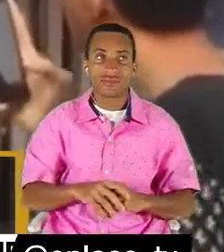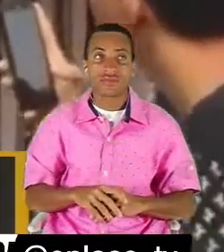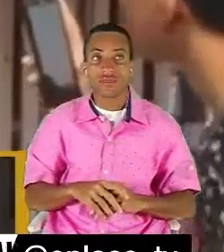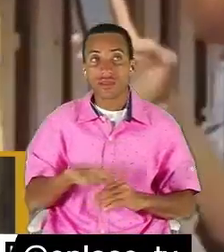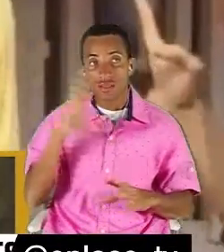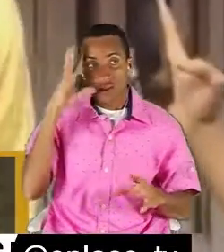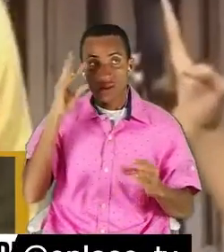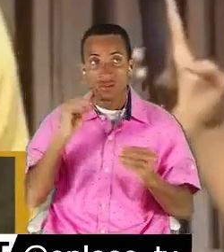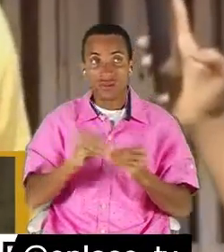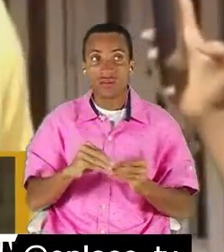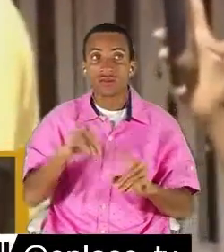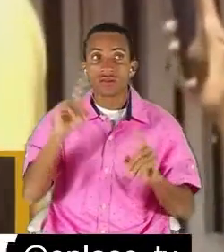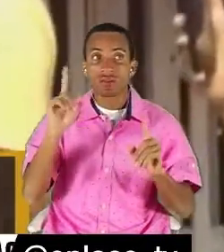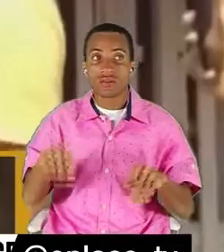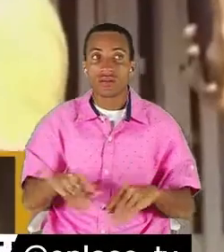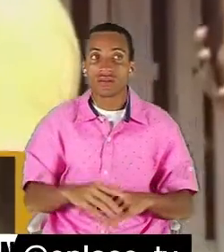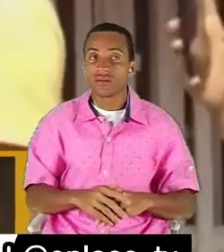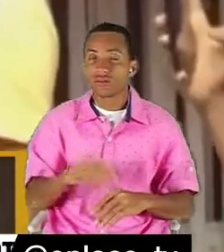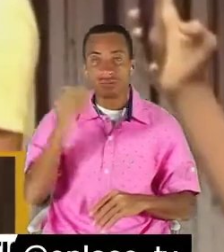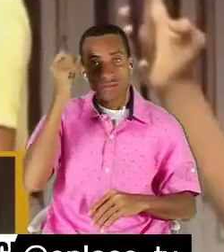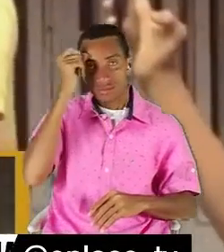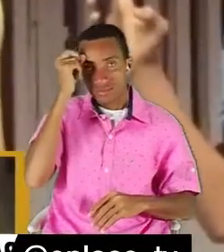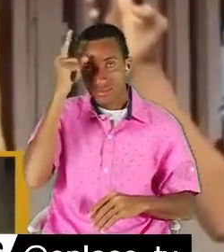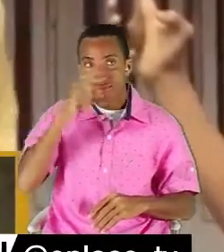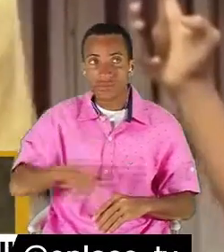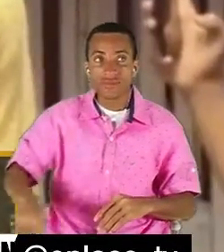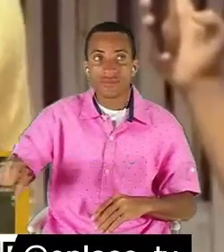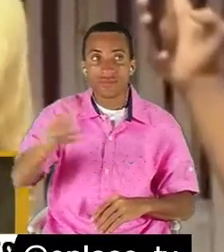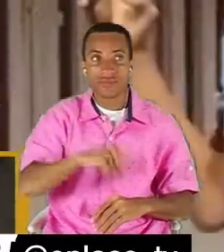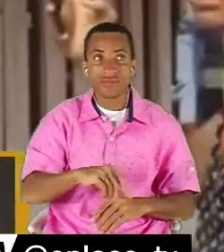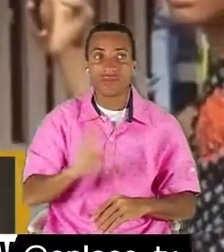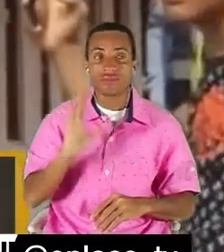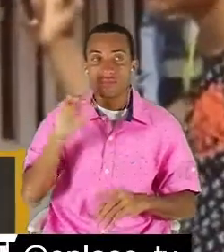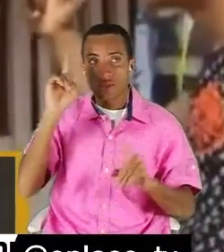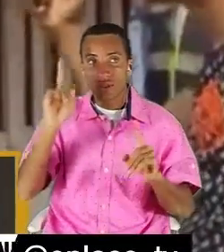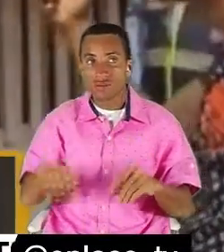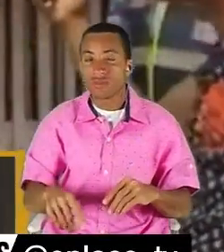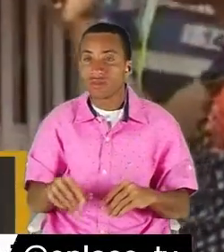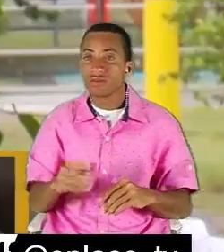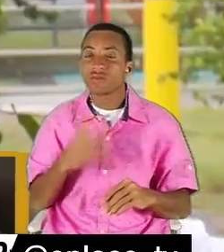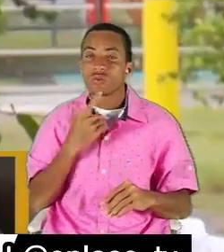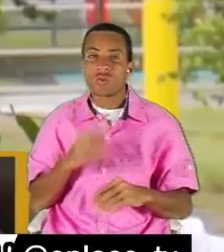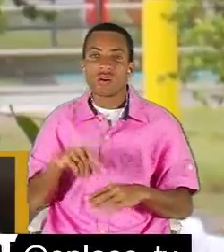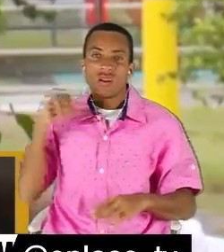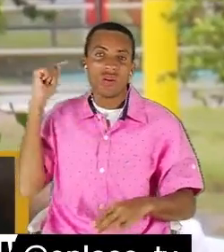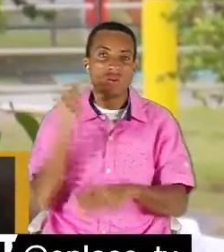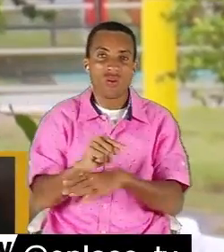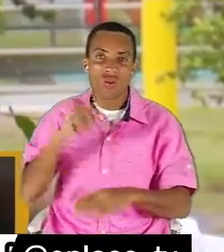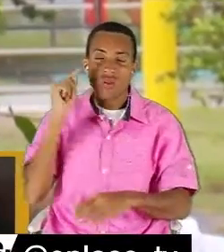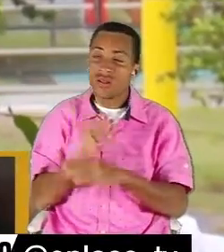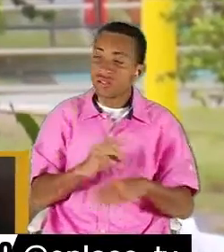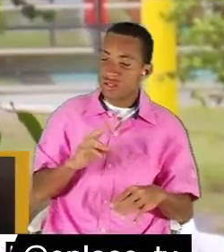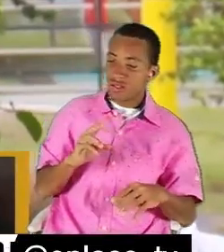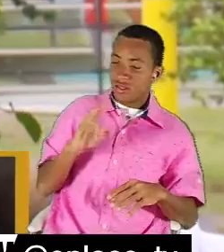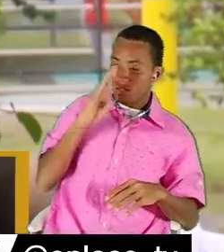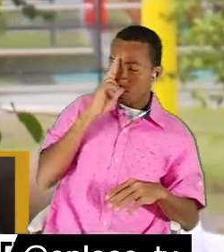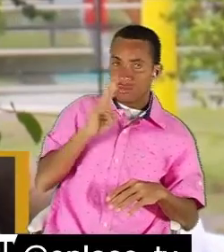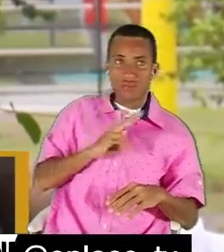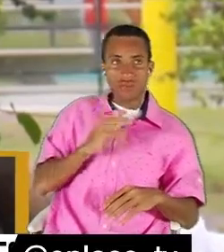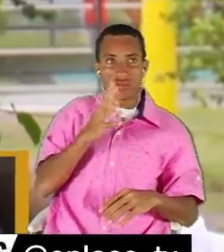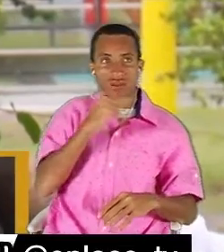oficial Fuentes, fue un acto de intolerancia en la que sus agentes y él particularmente fueron ofendidos por la usuaria. Fue todo por parte de la dama, pues